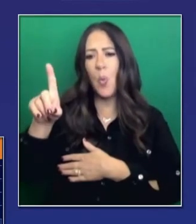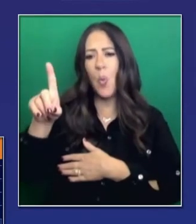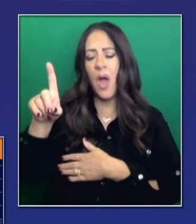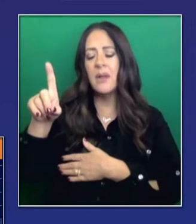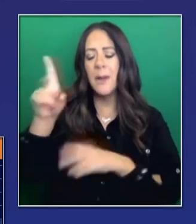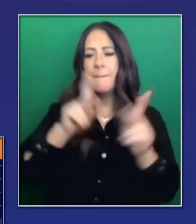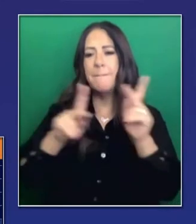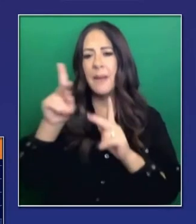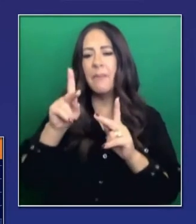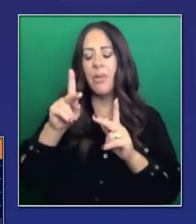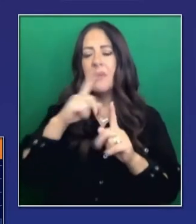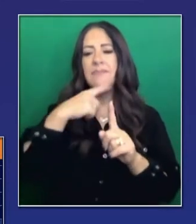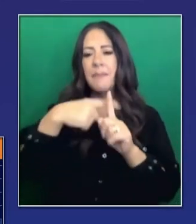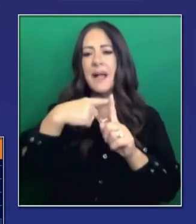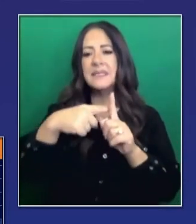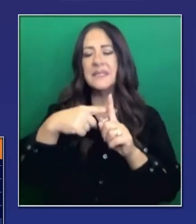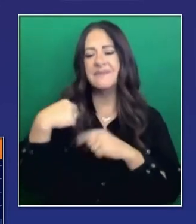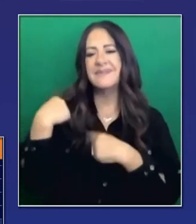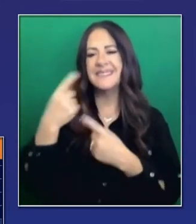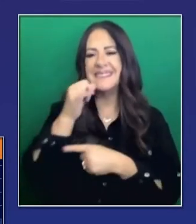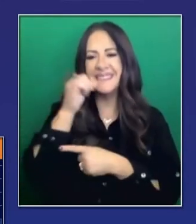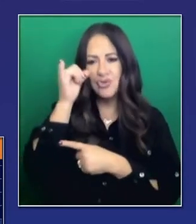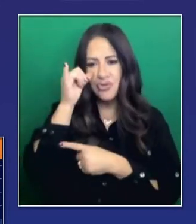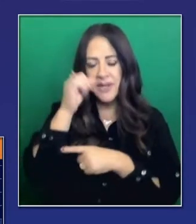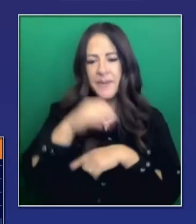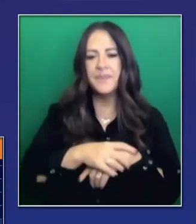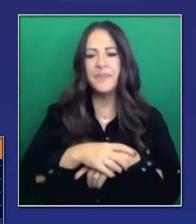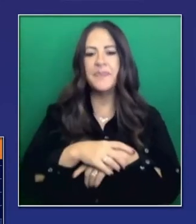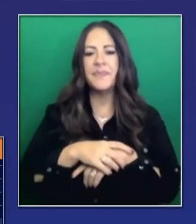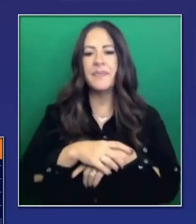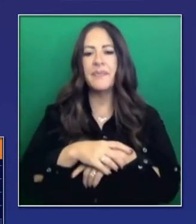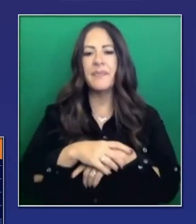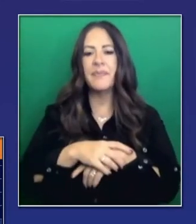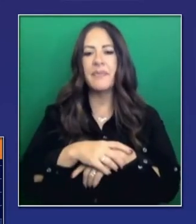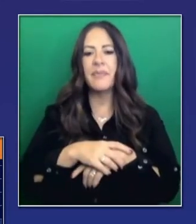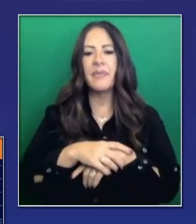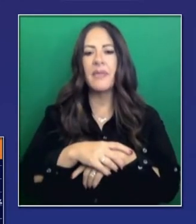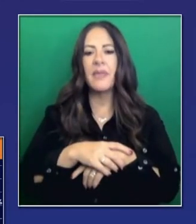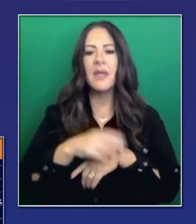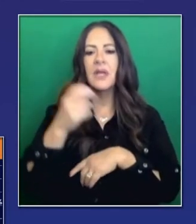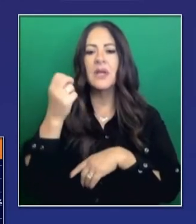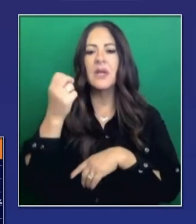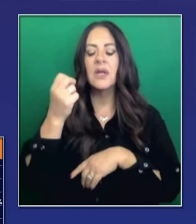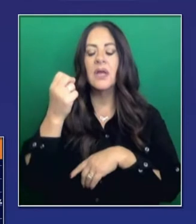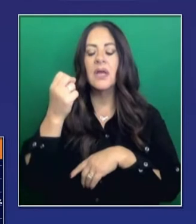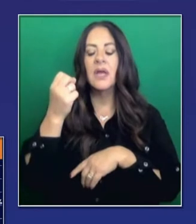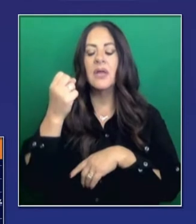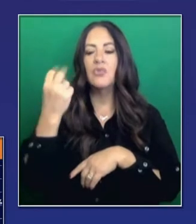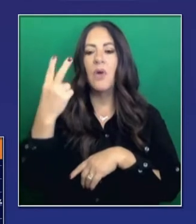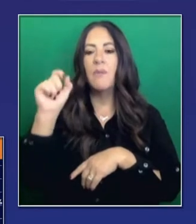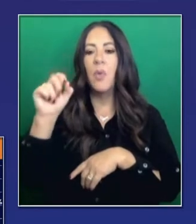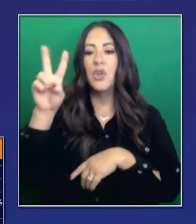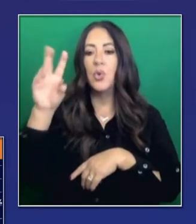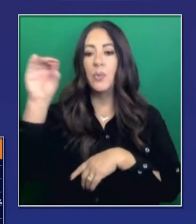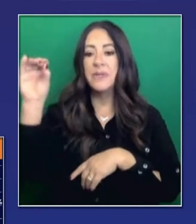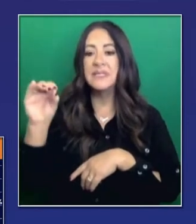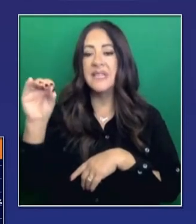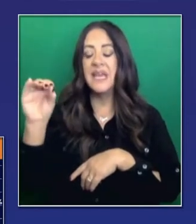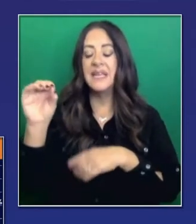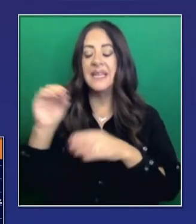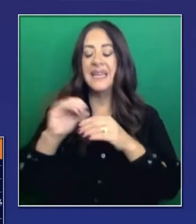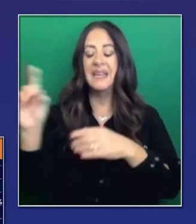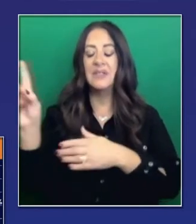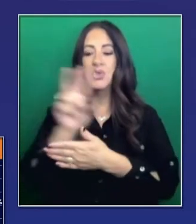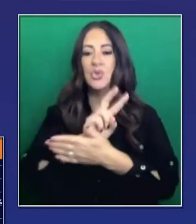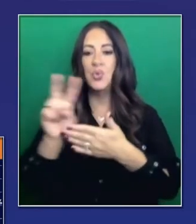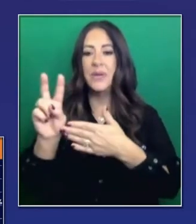30,291 casos en el último periodo de reportar. Índice de positividad está a 12.2% en los últimos 14 días. Pueden ver